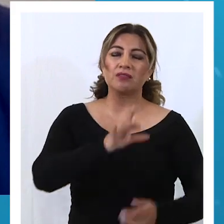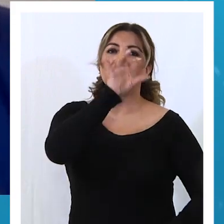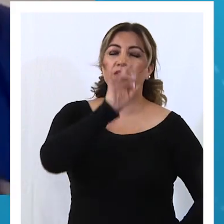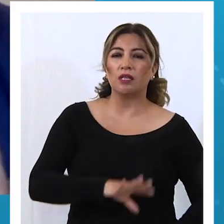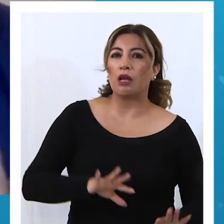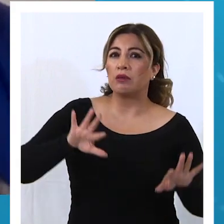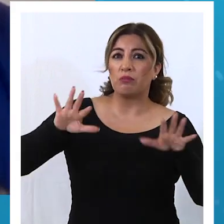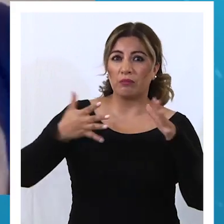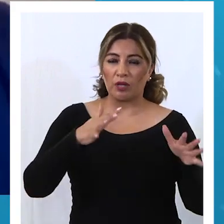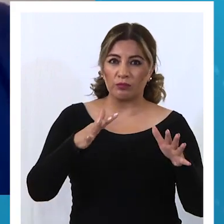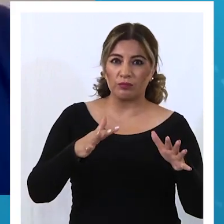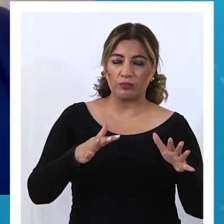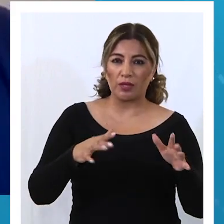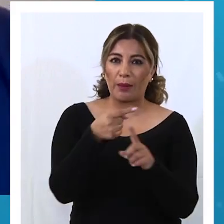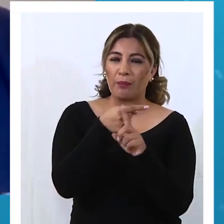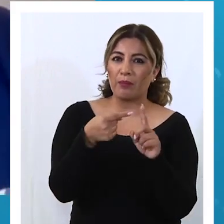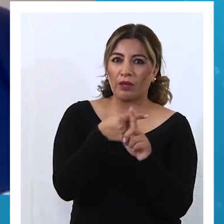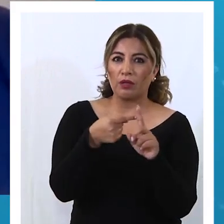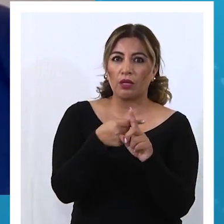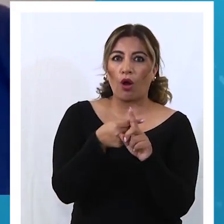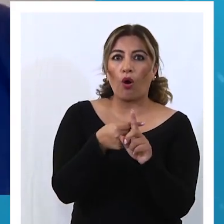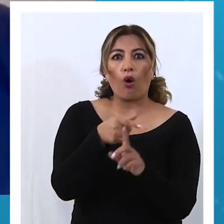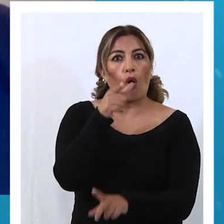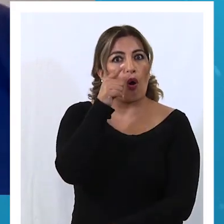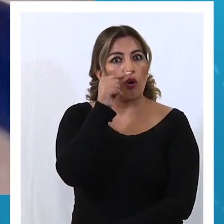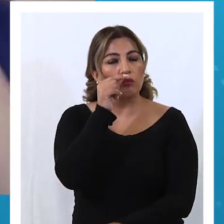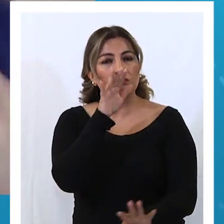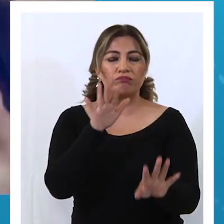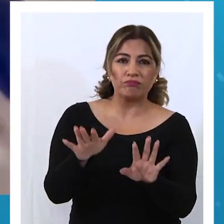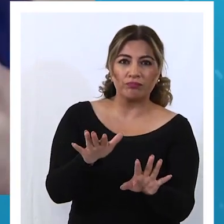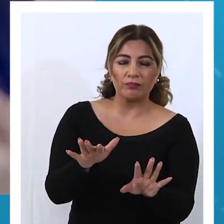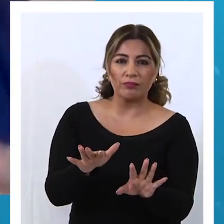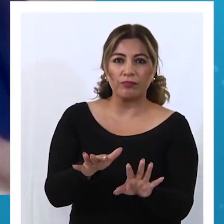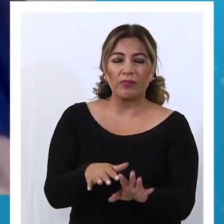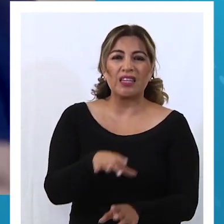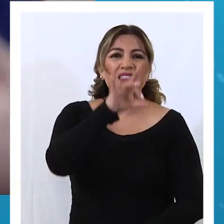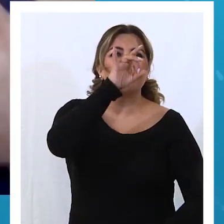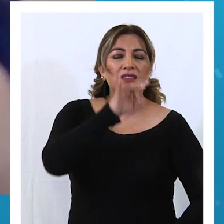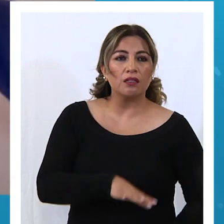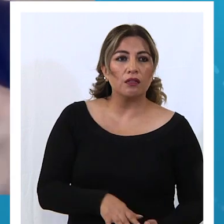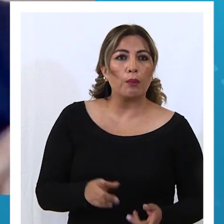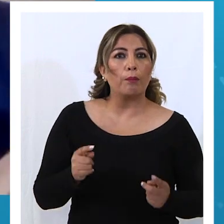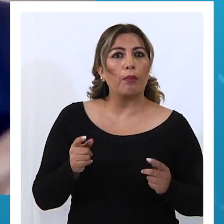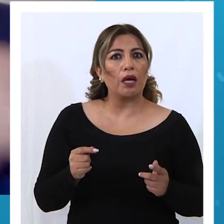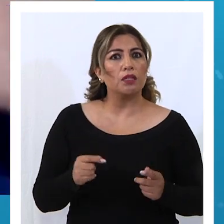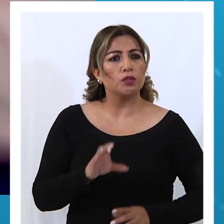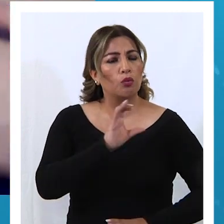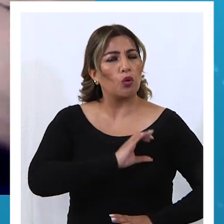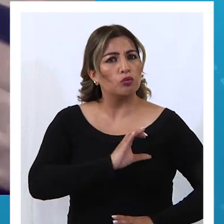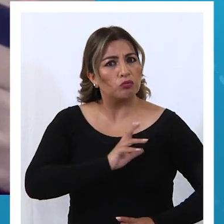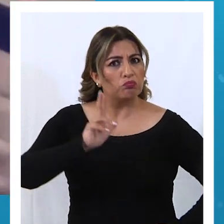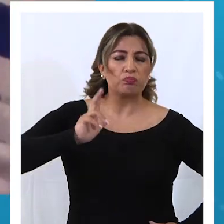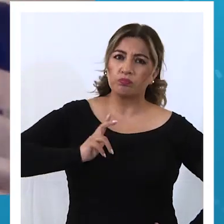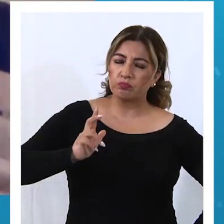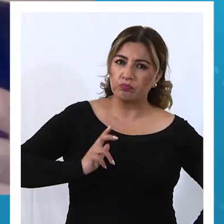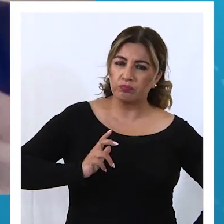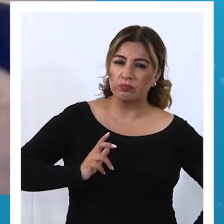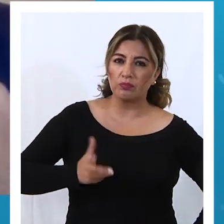Chile va a ser aproximadamente a mediados de octubre. ¿Por qué nuestro país, que parece tener un